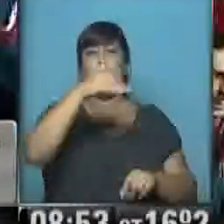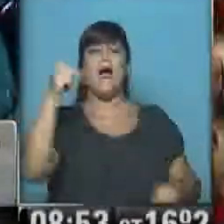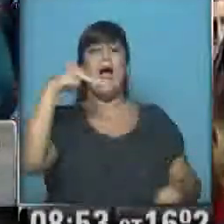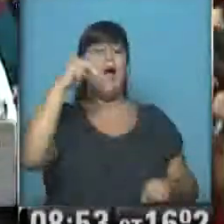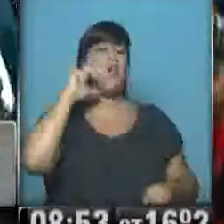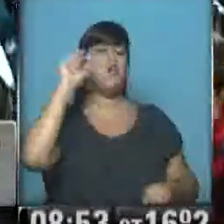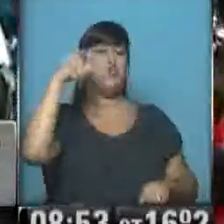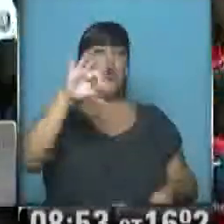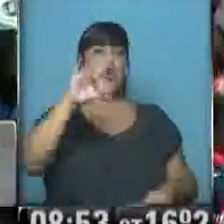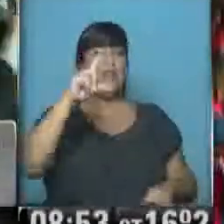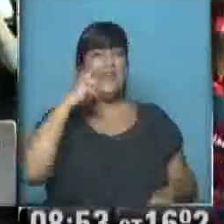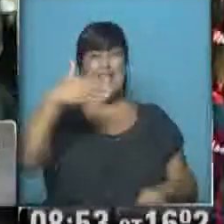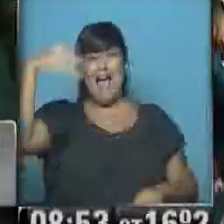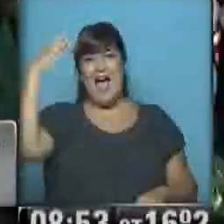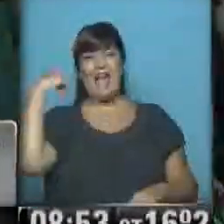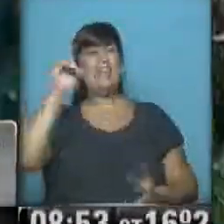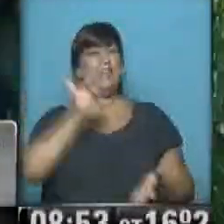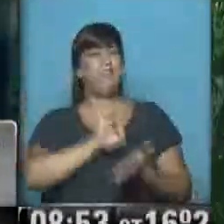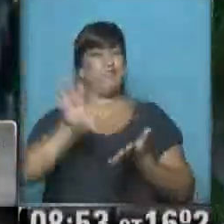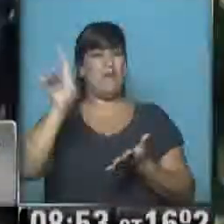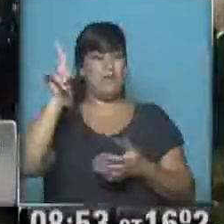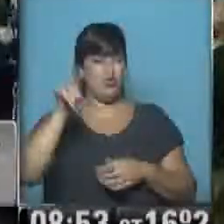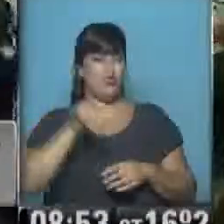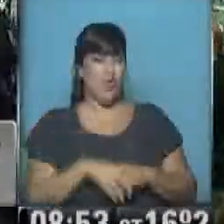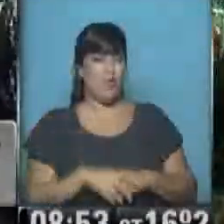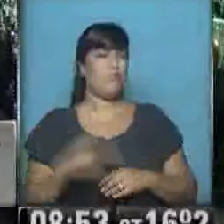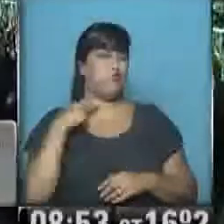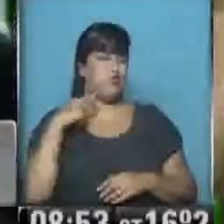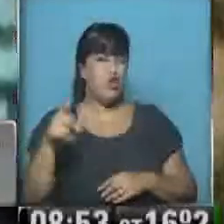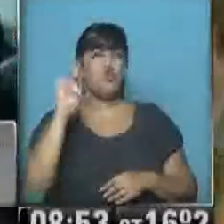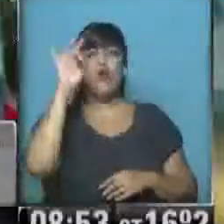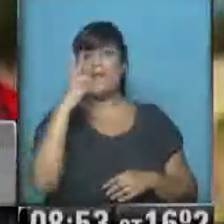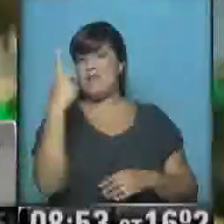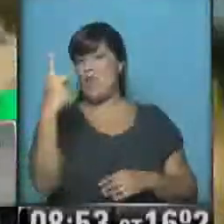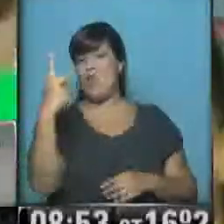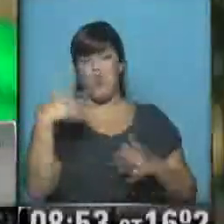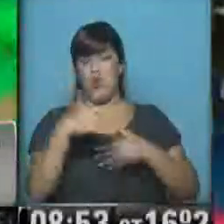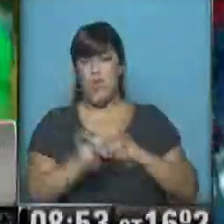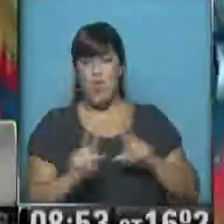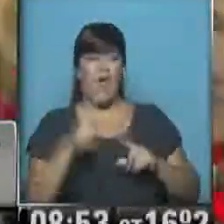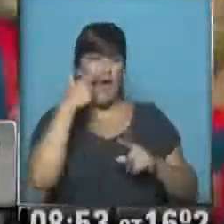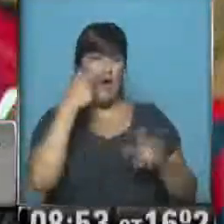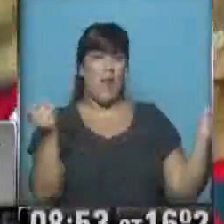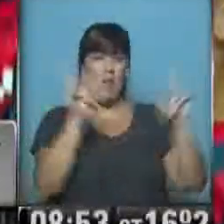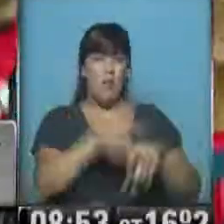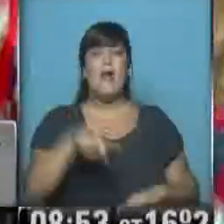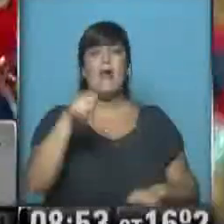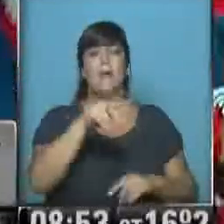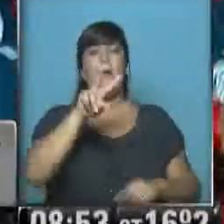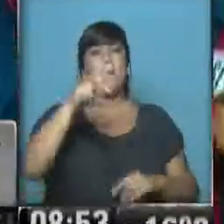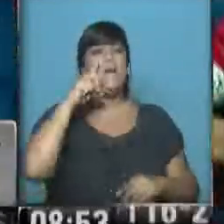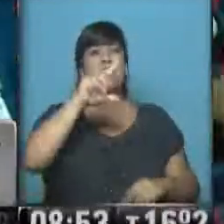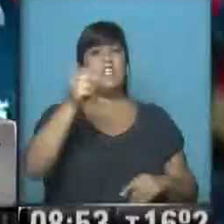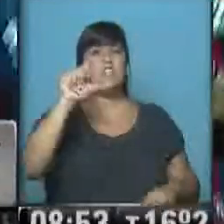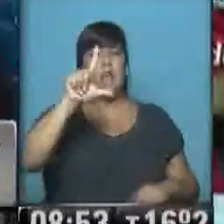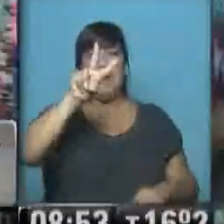la expulsión por la Recopa Sudamericana ante River. Solo recibió una fecha. Villalba convenció a Bauza con sus últimas participaciones y